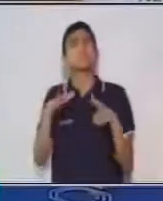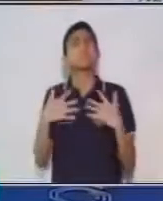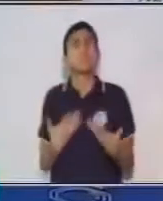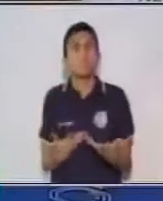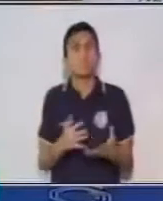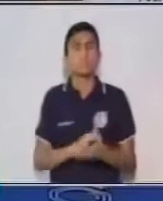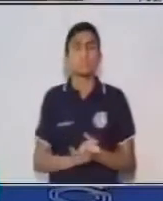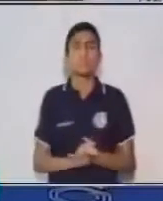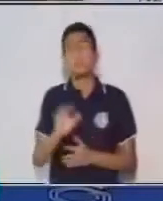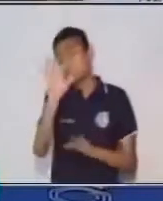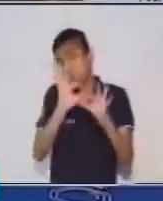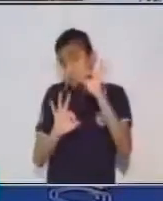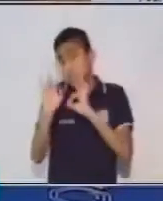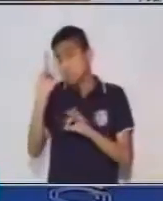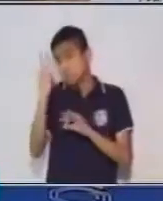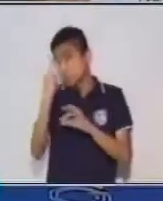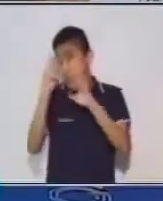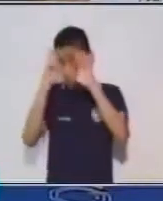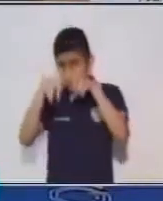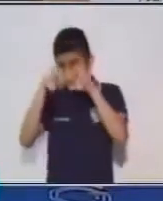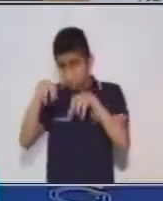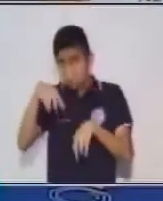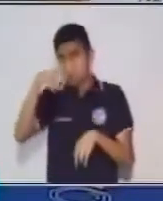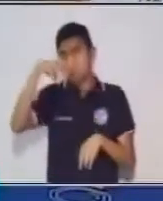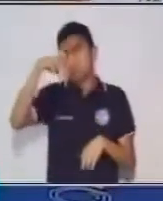¿O en la segunda persona plural?